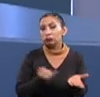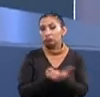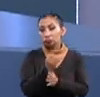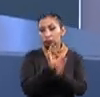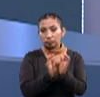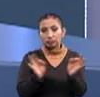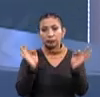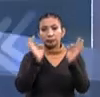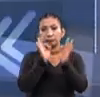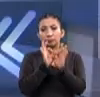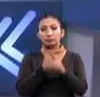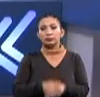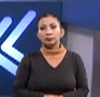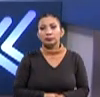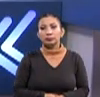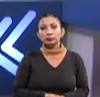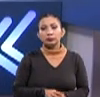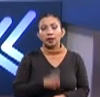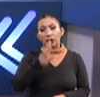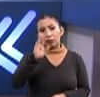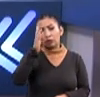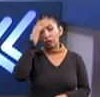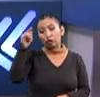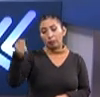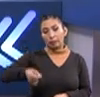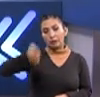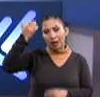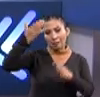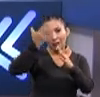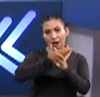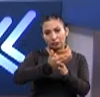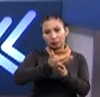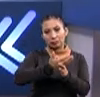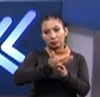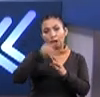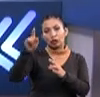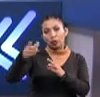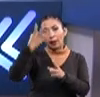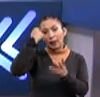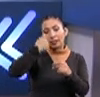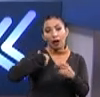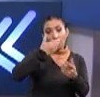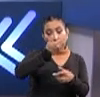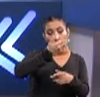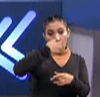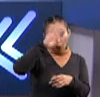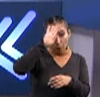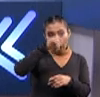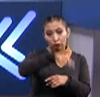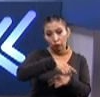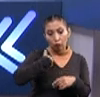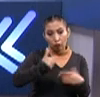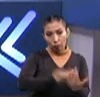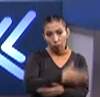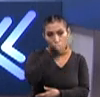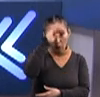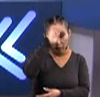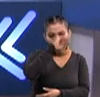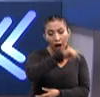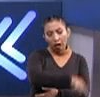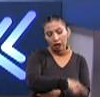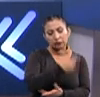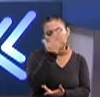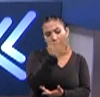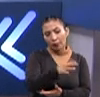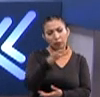definitivamente importante reconocer que tú, esta primera etapa tuya en el aprendizaje fue en Cuba. Sí. Tú eres cubana. Sí. Y, bueno,